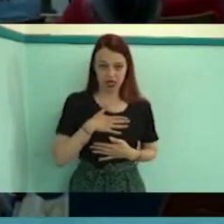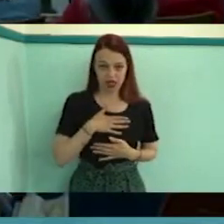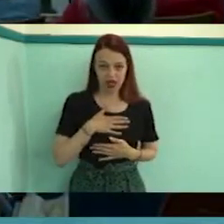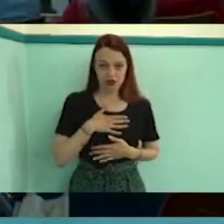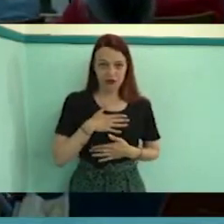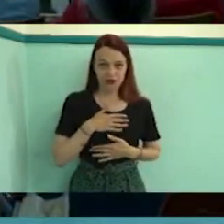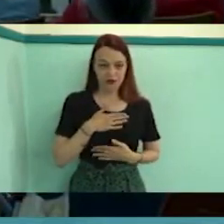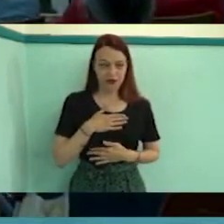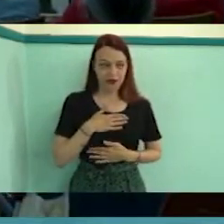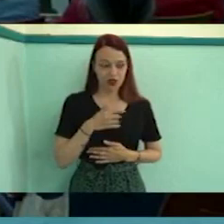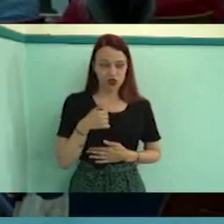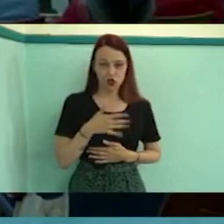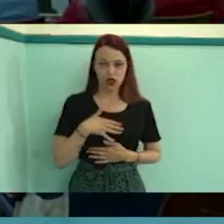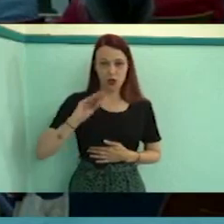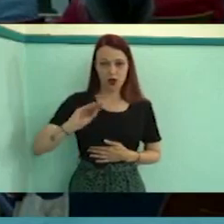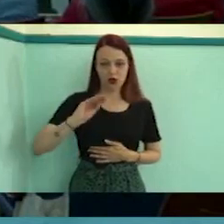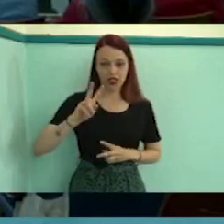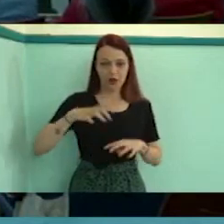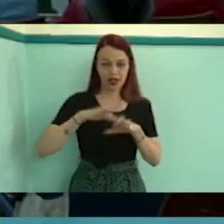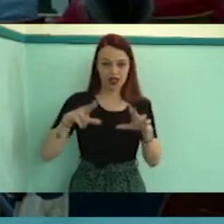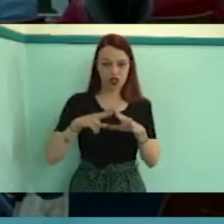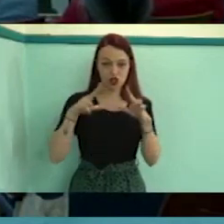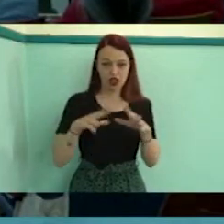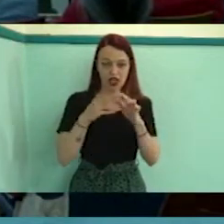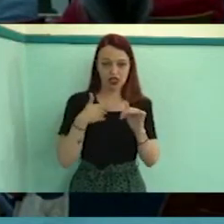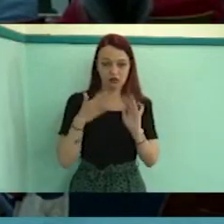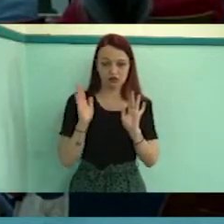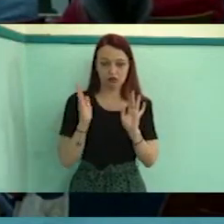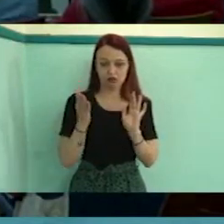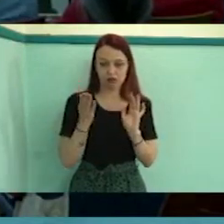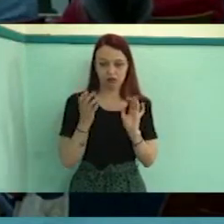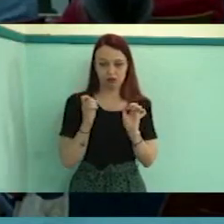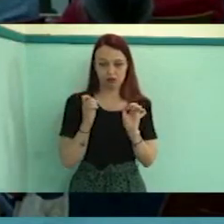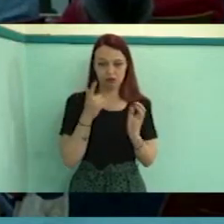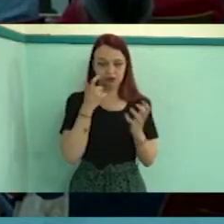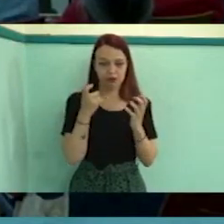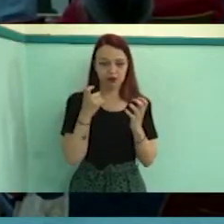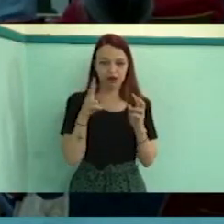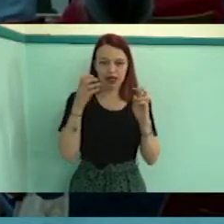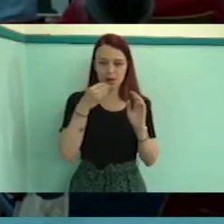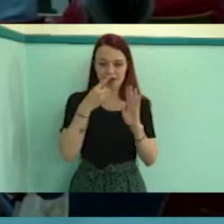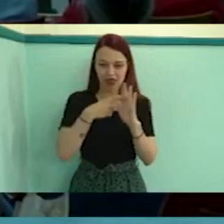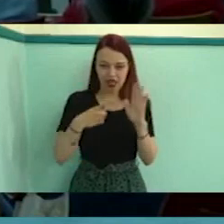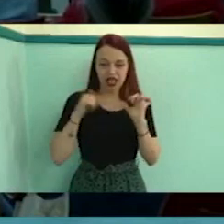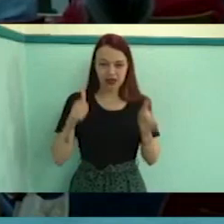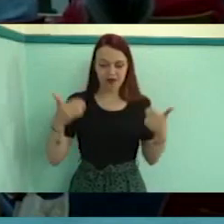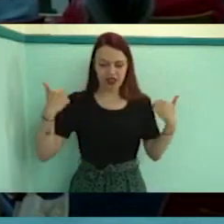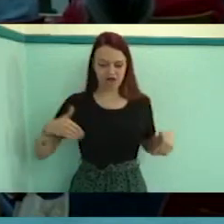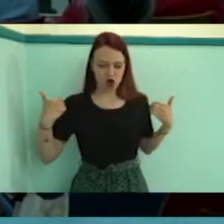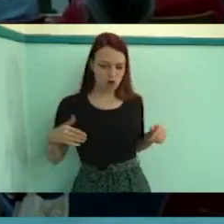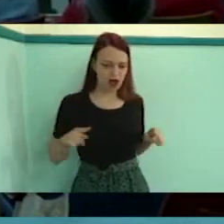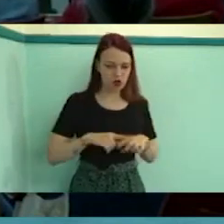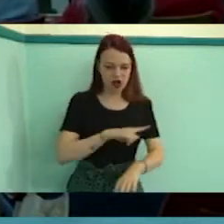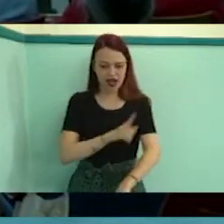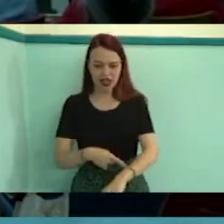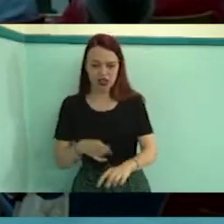y yo la pregunta que tengo es que en redes últimamente lo que veo muchísimo también en el tema este de dietas y de ponerte en formas como que ahora que